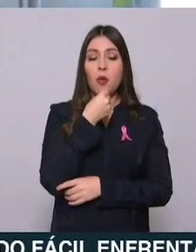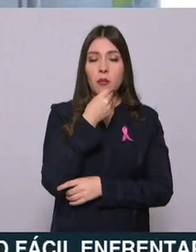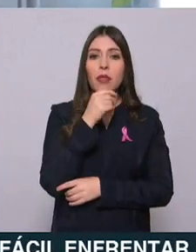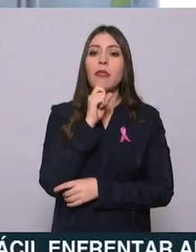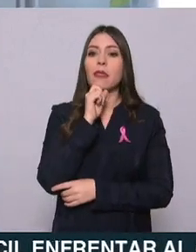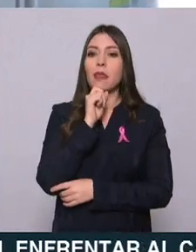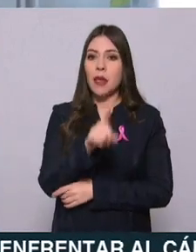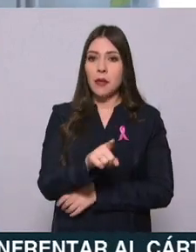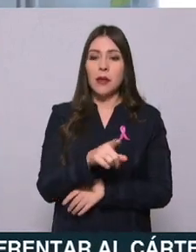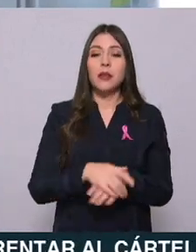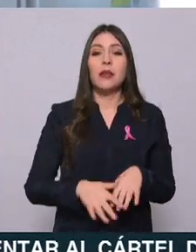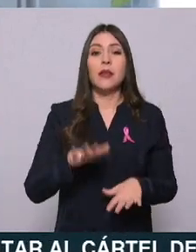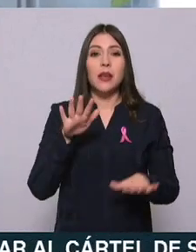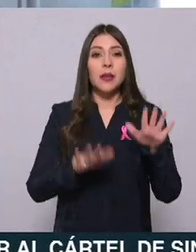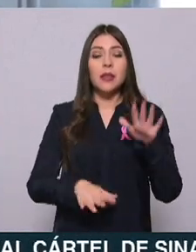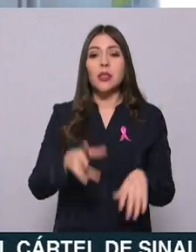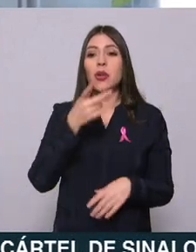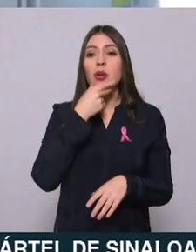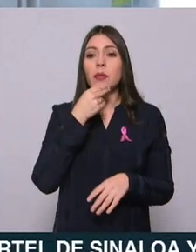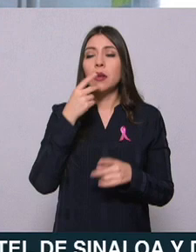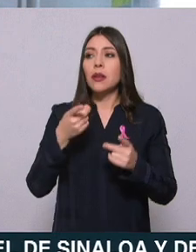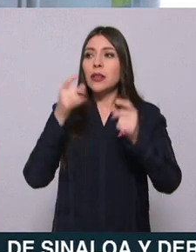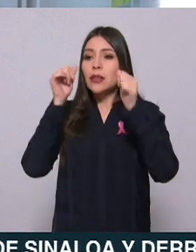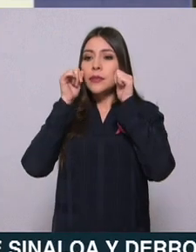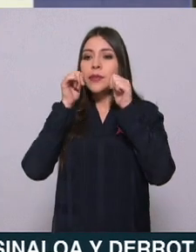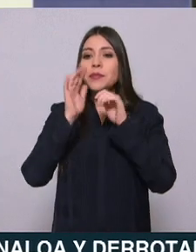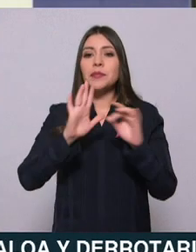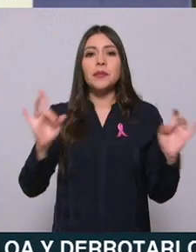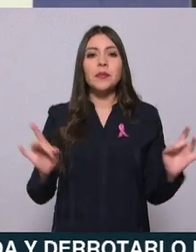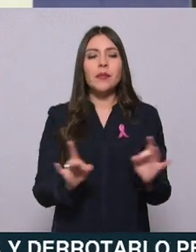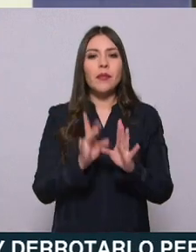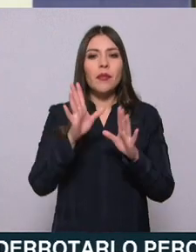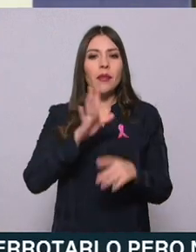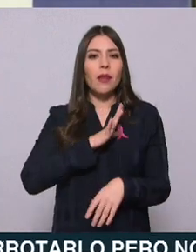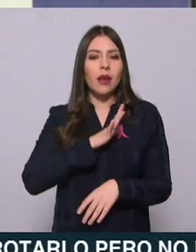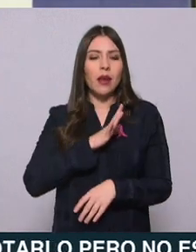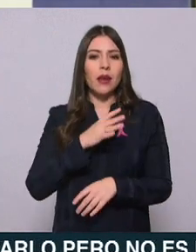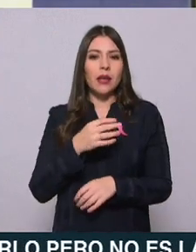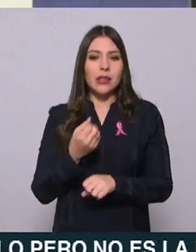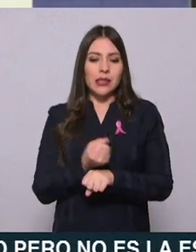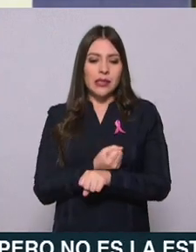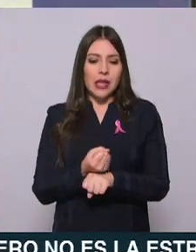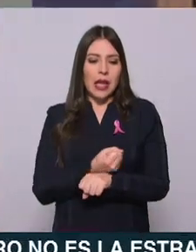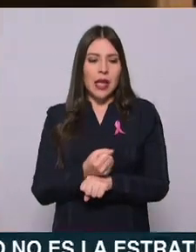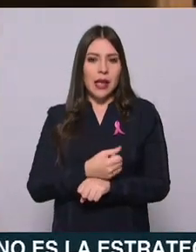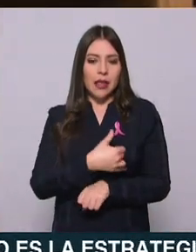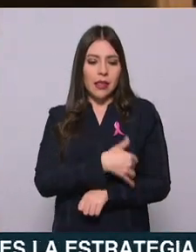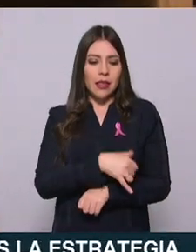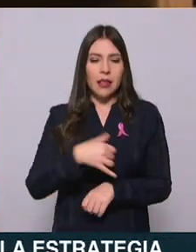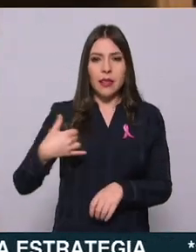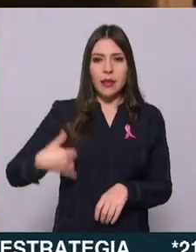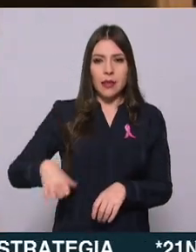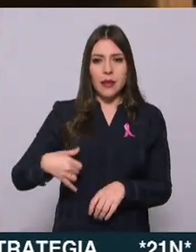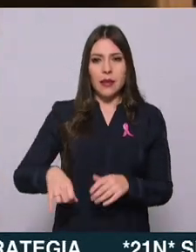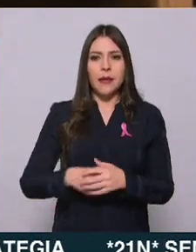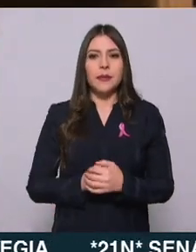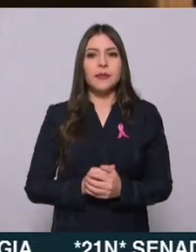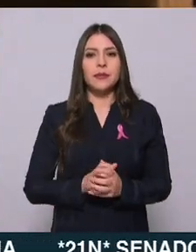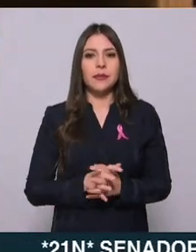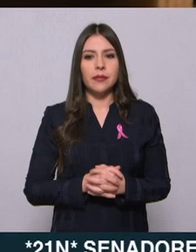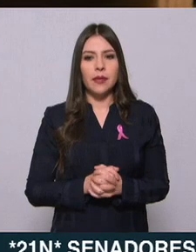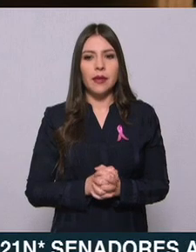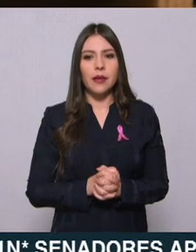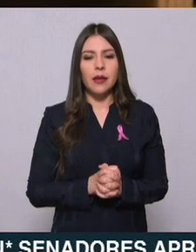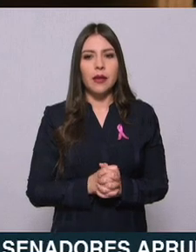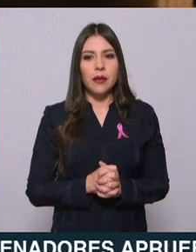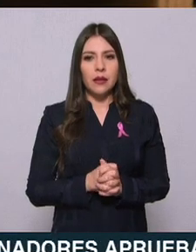peor debido a que muchas veces se atienden cuando ya han aparecido bultos o secreciones de sangre en el pezón. El porcentaje es mucho menor que